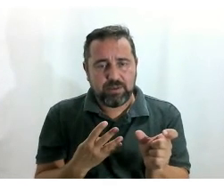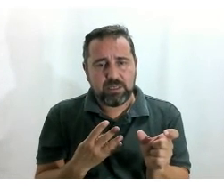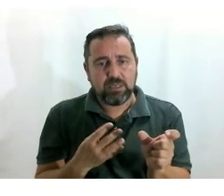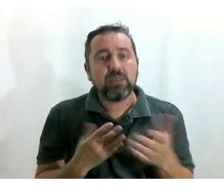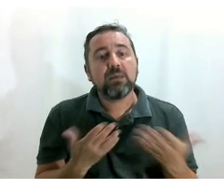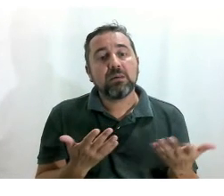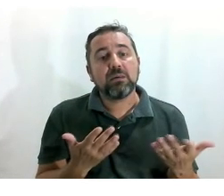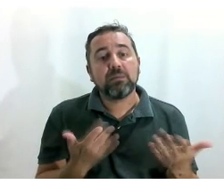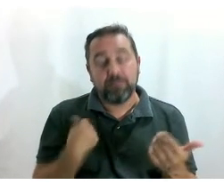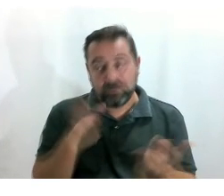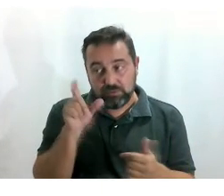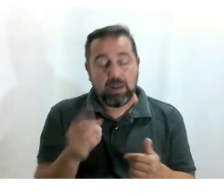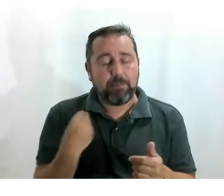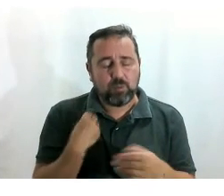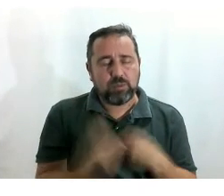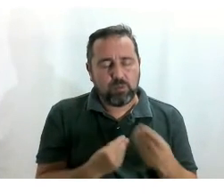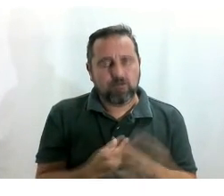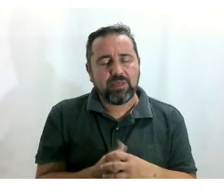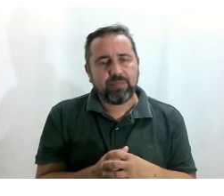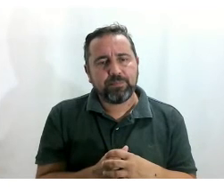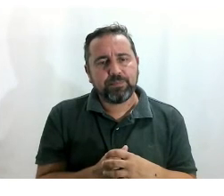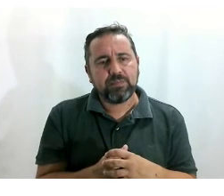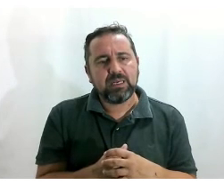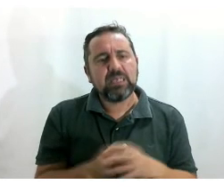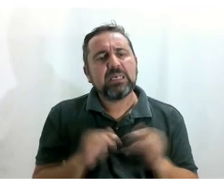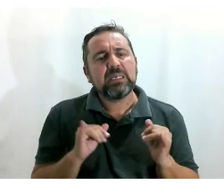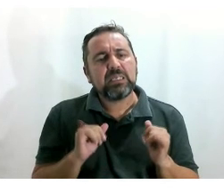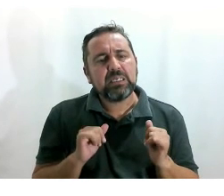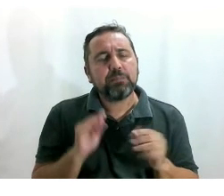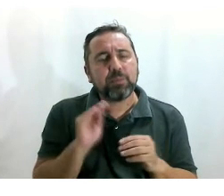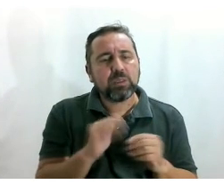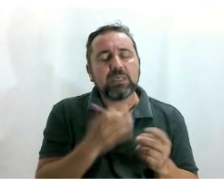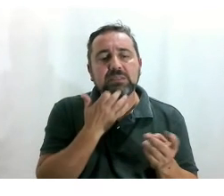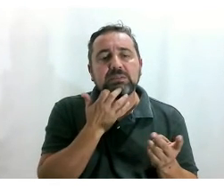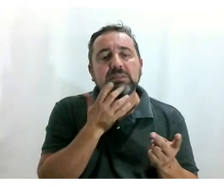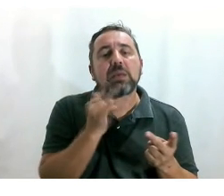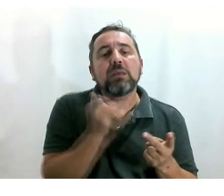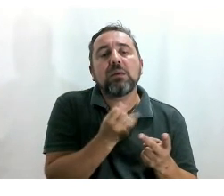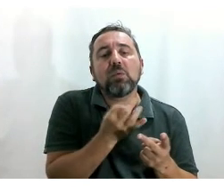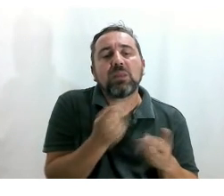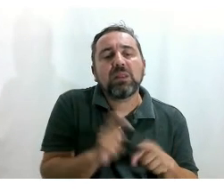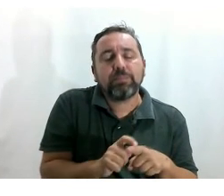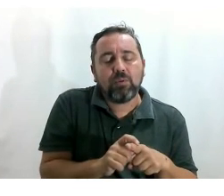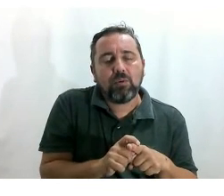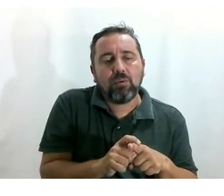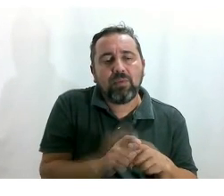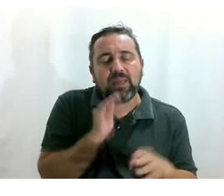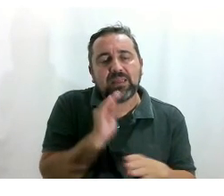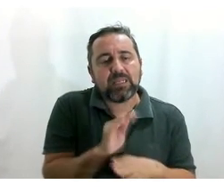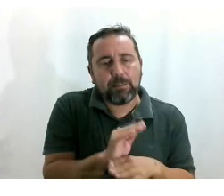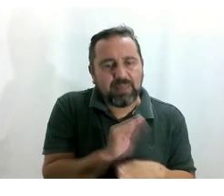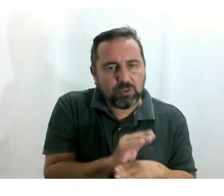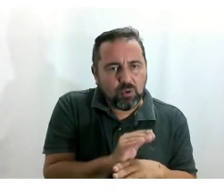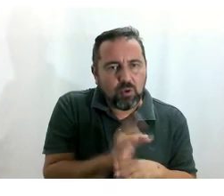es la que nos hace la pregunta. Y pregunta si habría algún tipo de